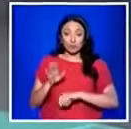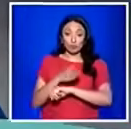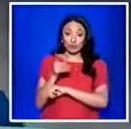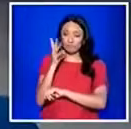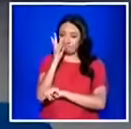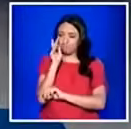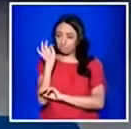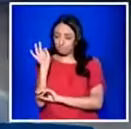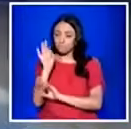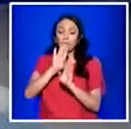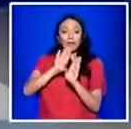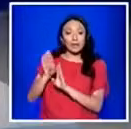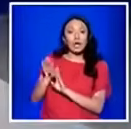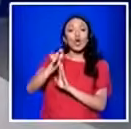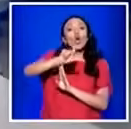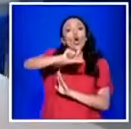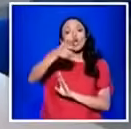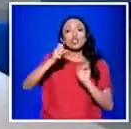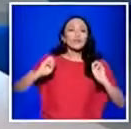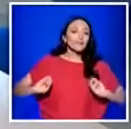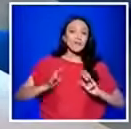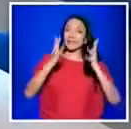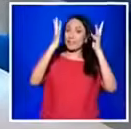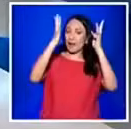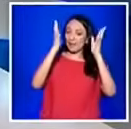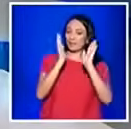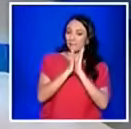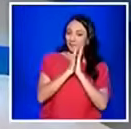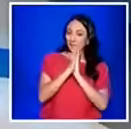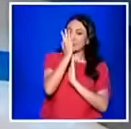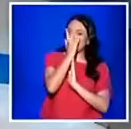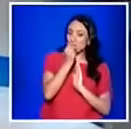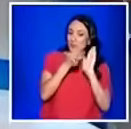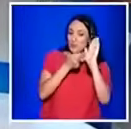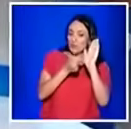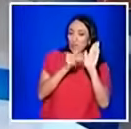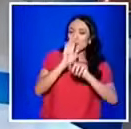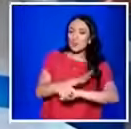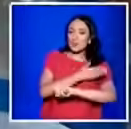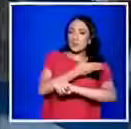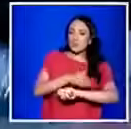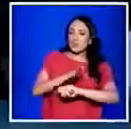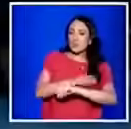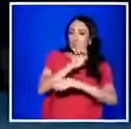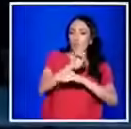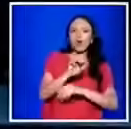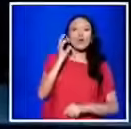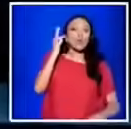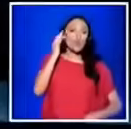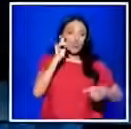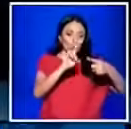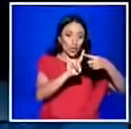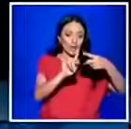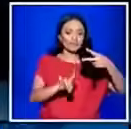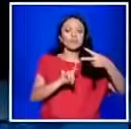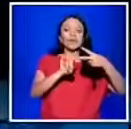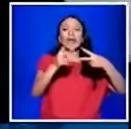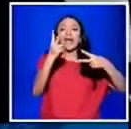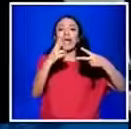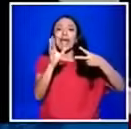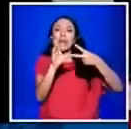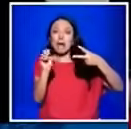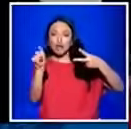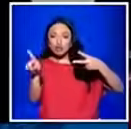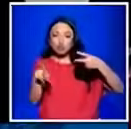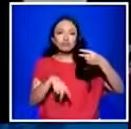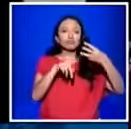El Taita Festival reúne a los artistas más representativos de la música ecuatoriana: Paulina Tamayo, Los Hermanos Núñez,